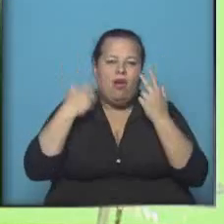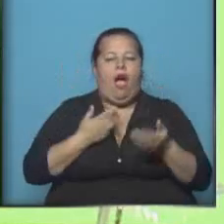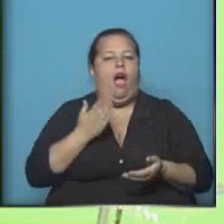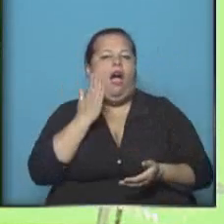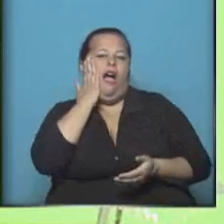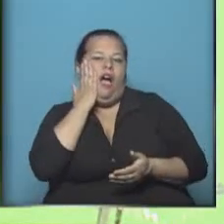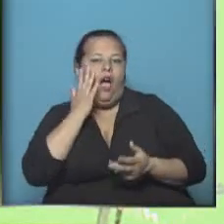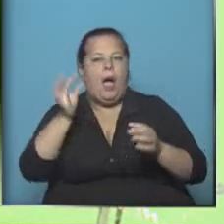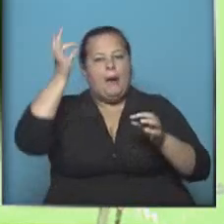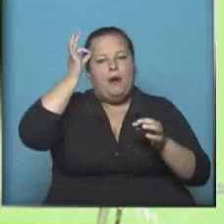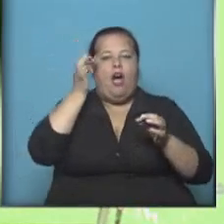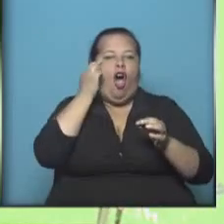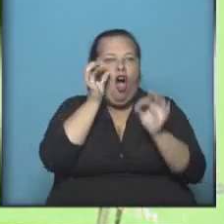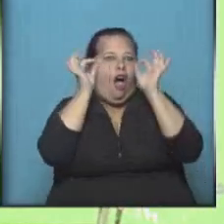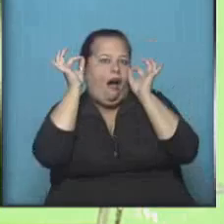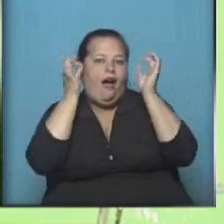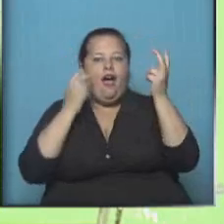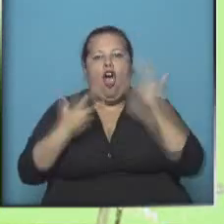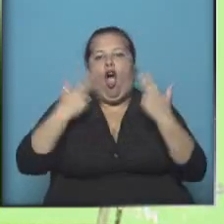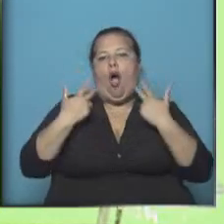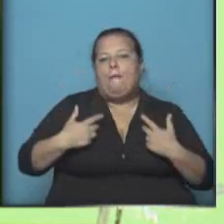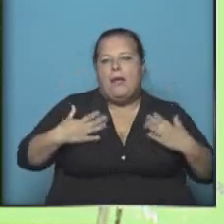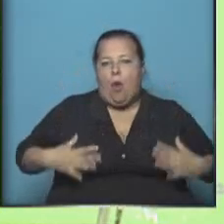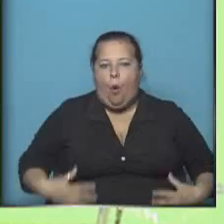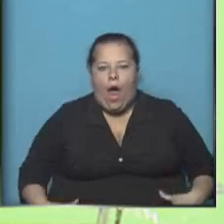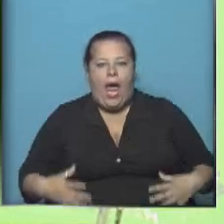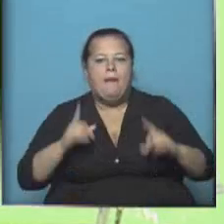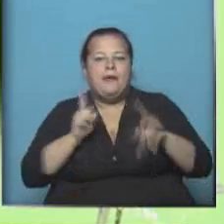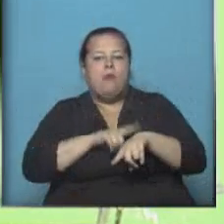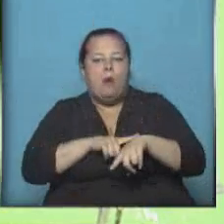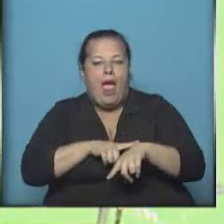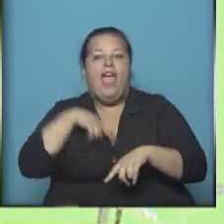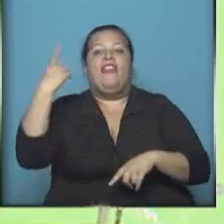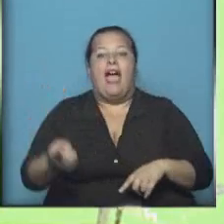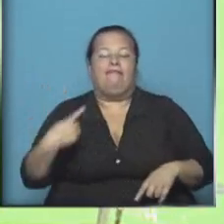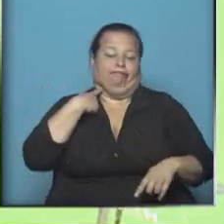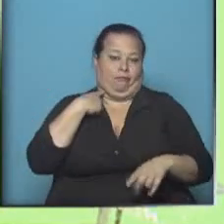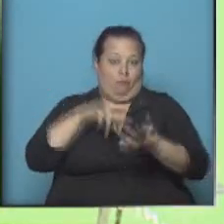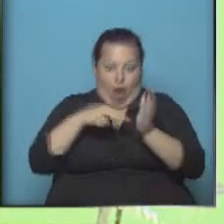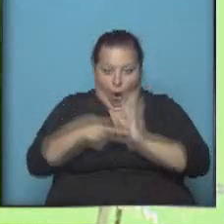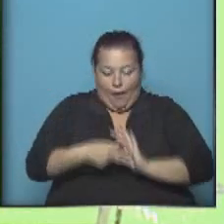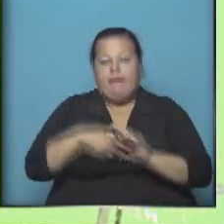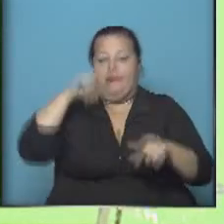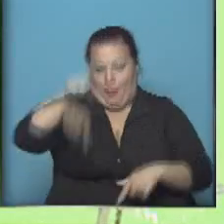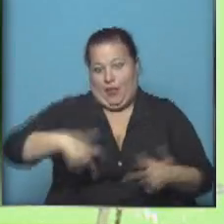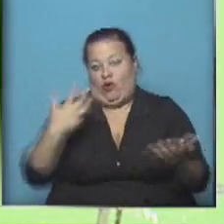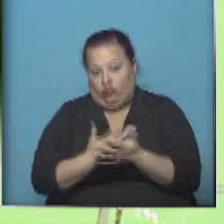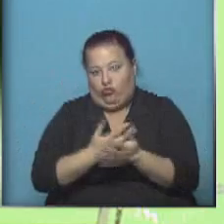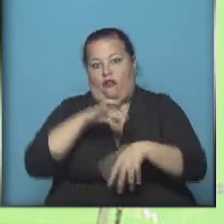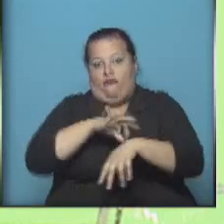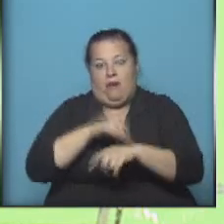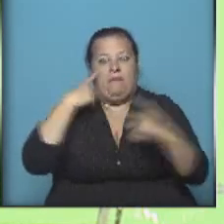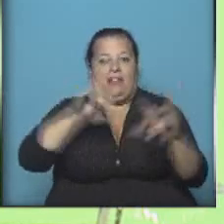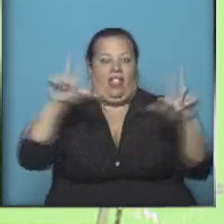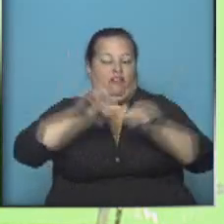me arreglo la cara, me corro el ojo, me opero 4 partes del cuerpo al mismo tiempo y después sufrimos las consecuencias y tenemos las consecuencias que después nos enteramos en los